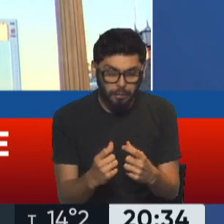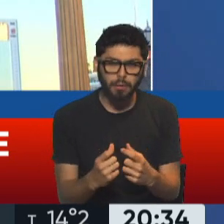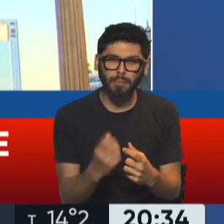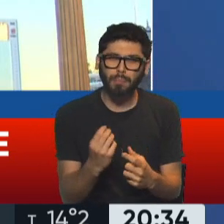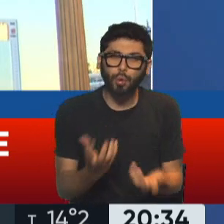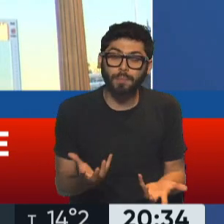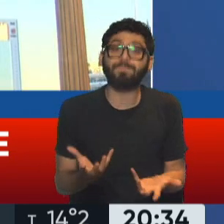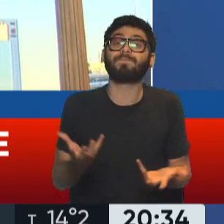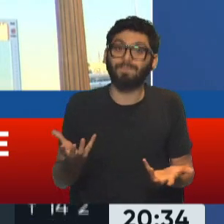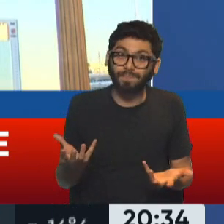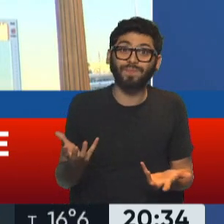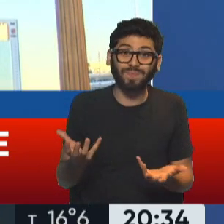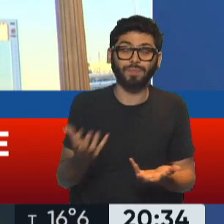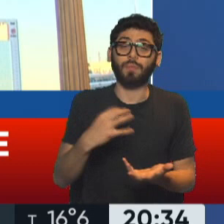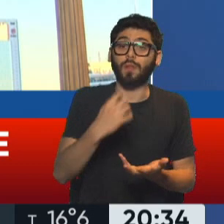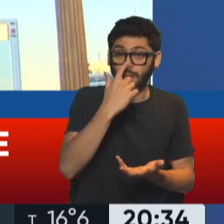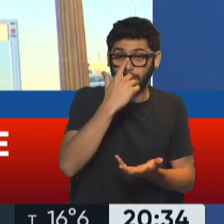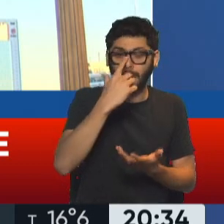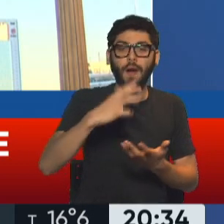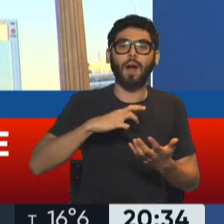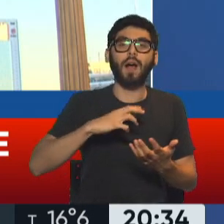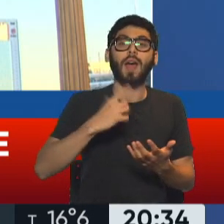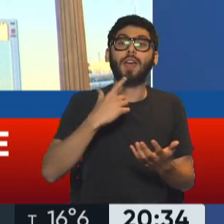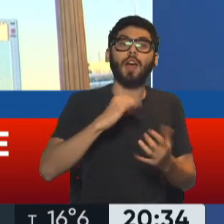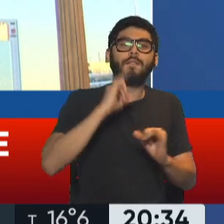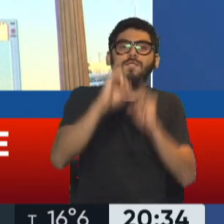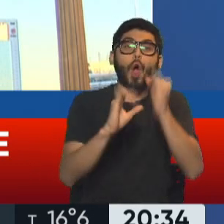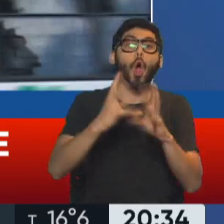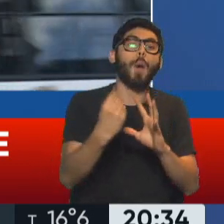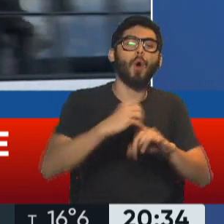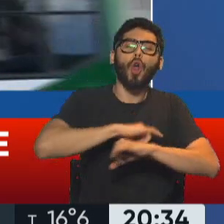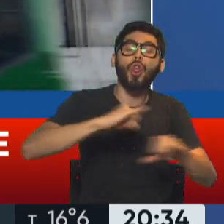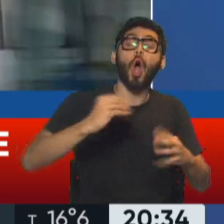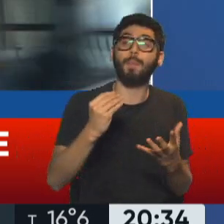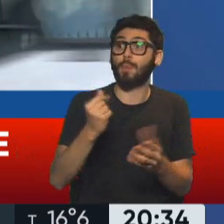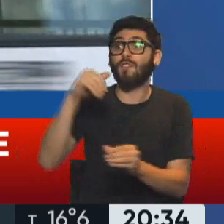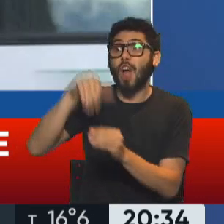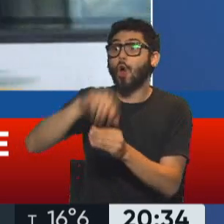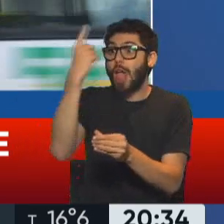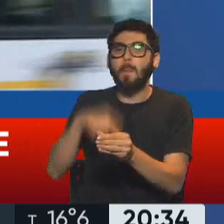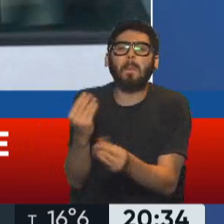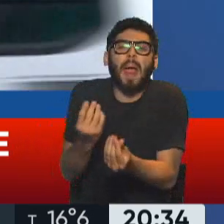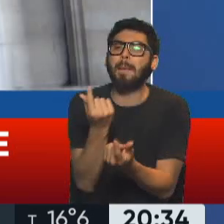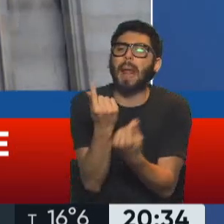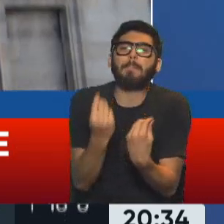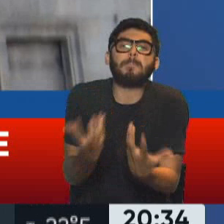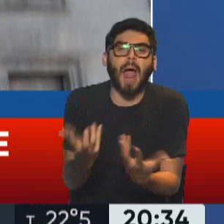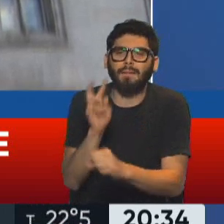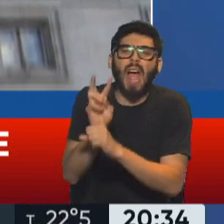¿qué se informa? ¿Cómo se informa? ¿Cómo se transmite? ¿Para qué está el Banco Nación? ¿A quién le tiene que llegar esa plata? El Banco Nación es el que